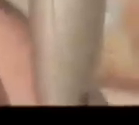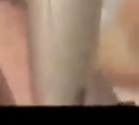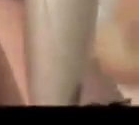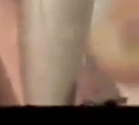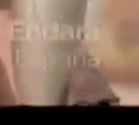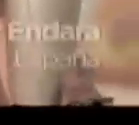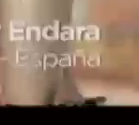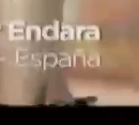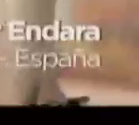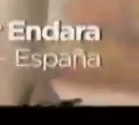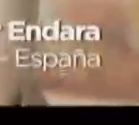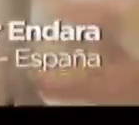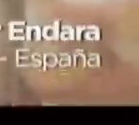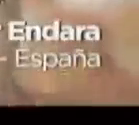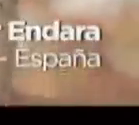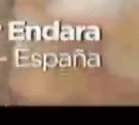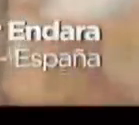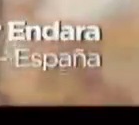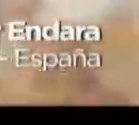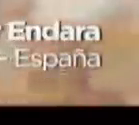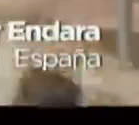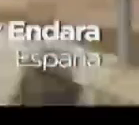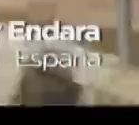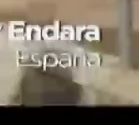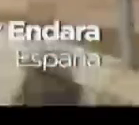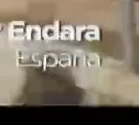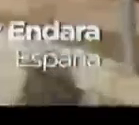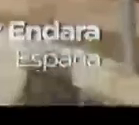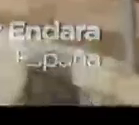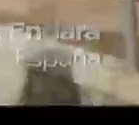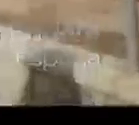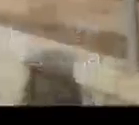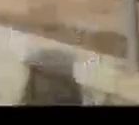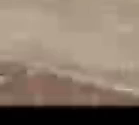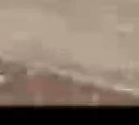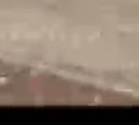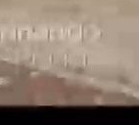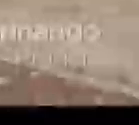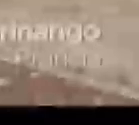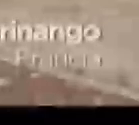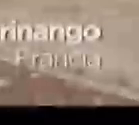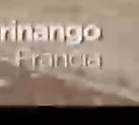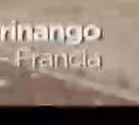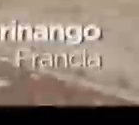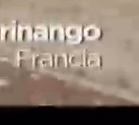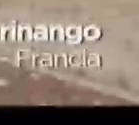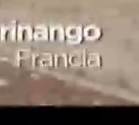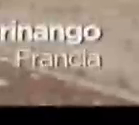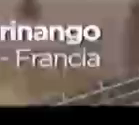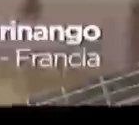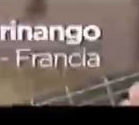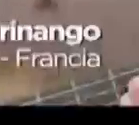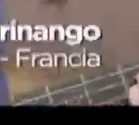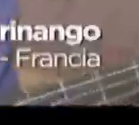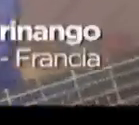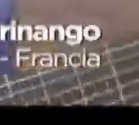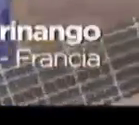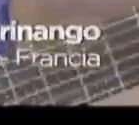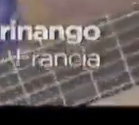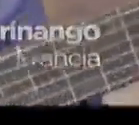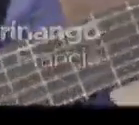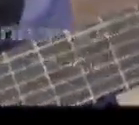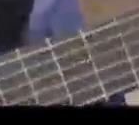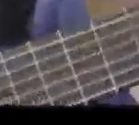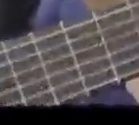crisol de razas y culturas, pétalos de una hermosa flor. ¡Ay, mi